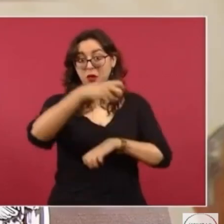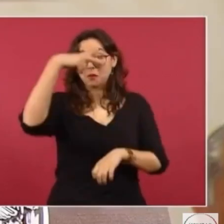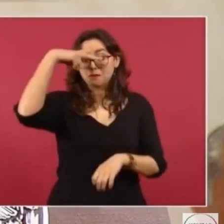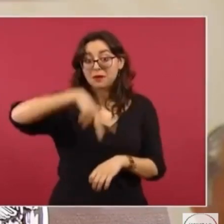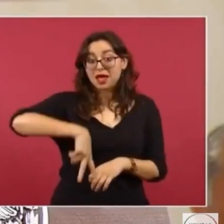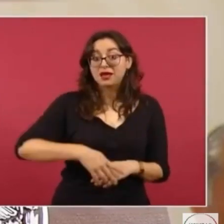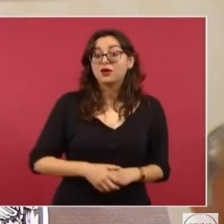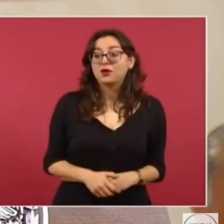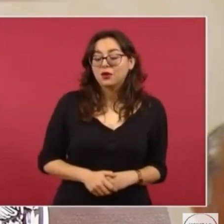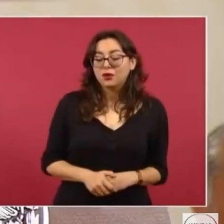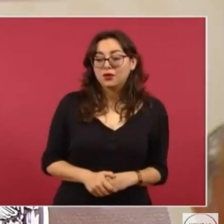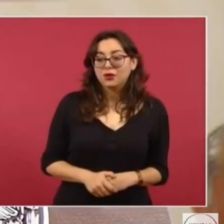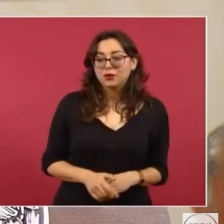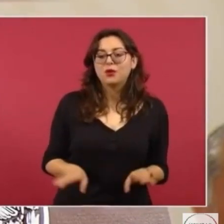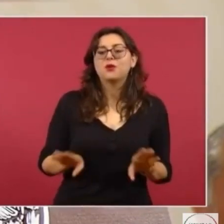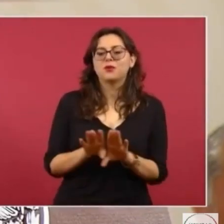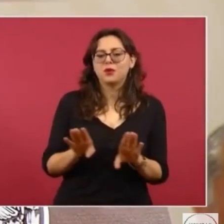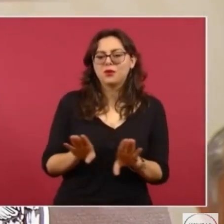participó